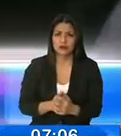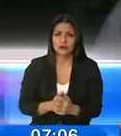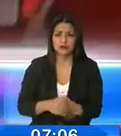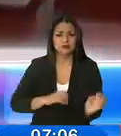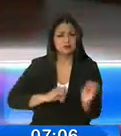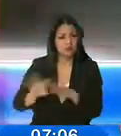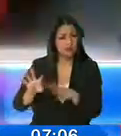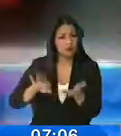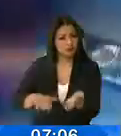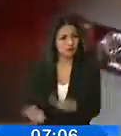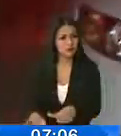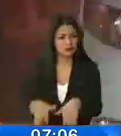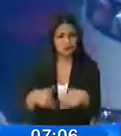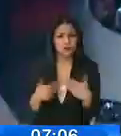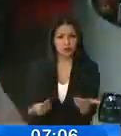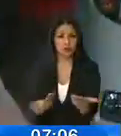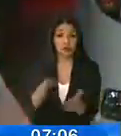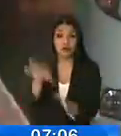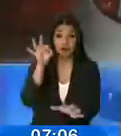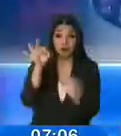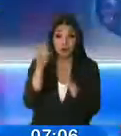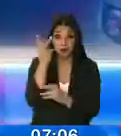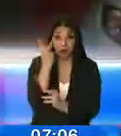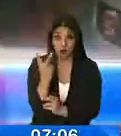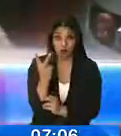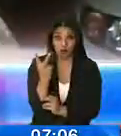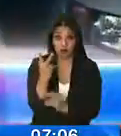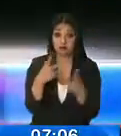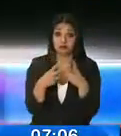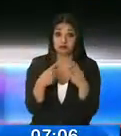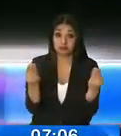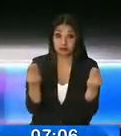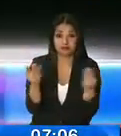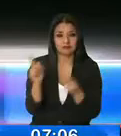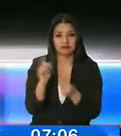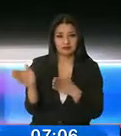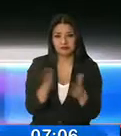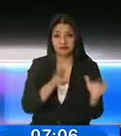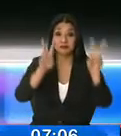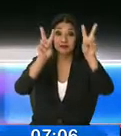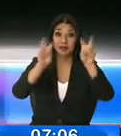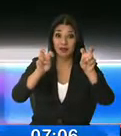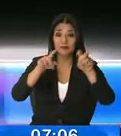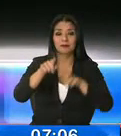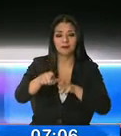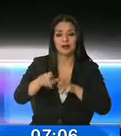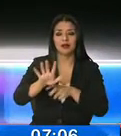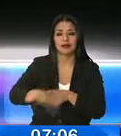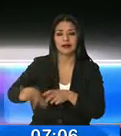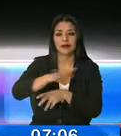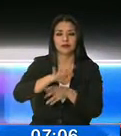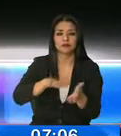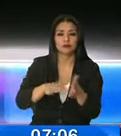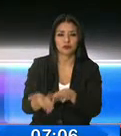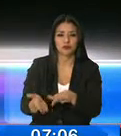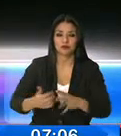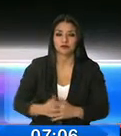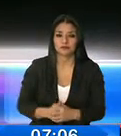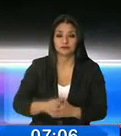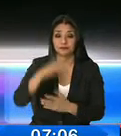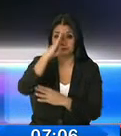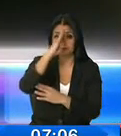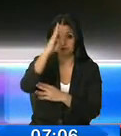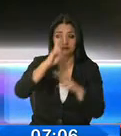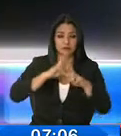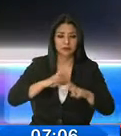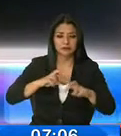con el hallazgo de los dos cuerpos la figura de desaparecido se convirtió en un homicidio agentes de la dina se trabajan para aclarar el hecho